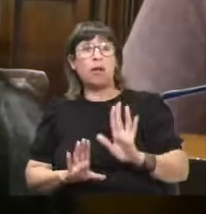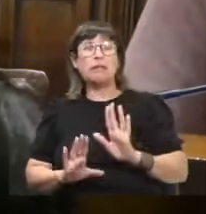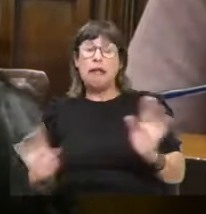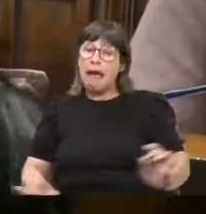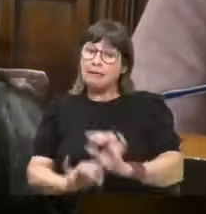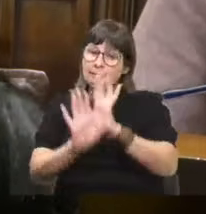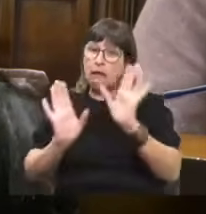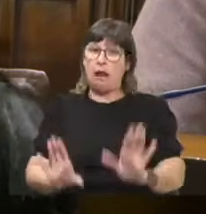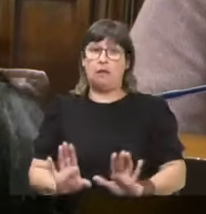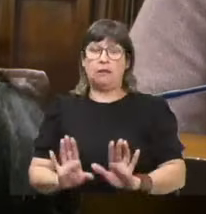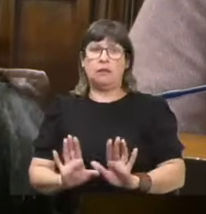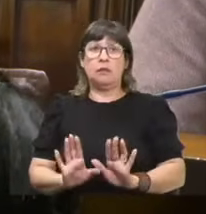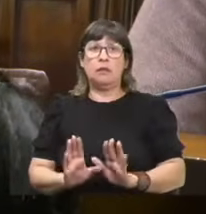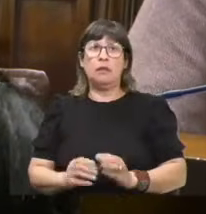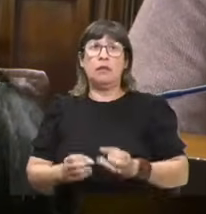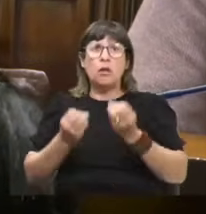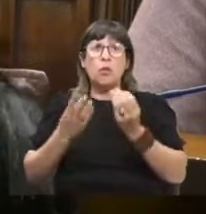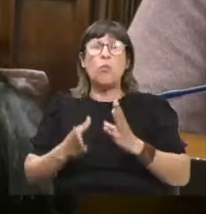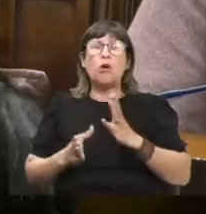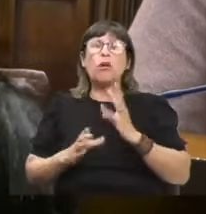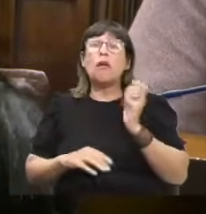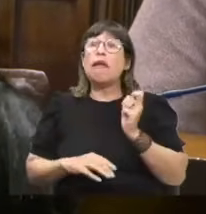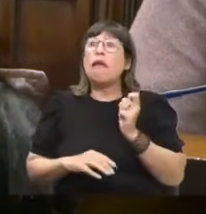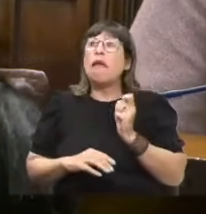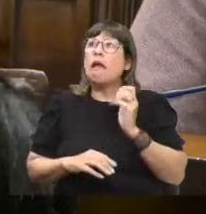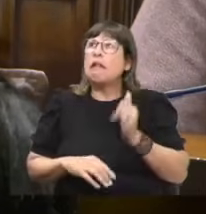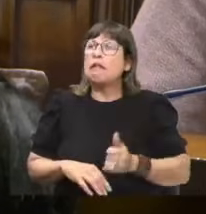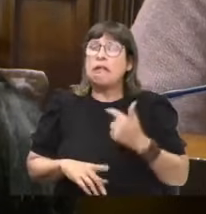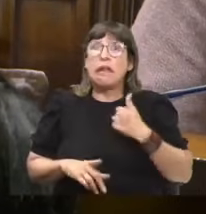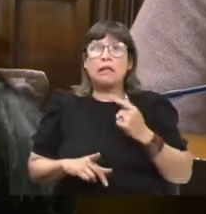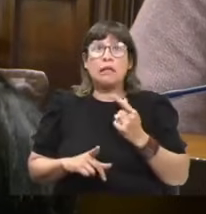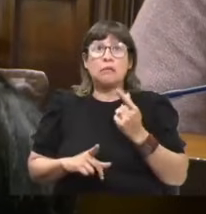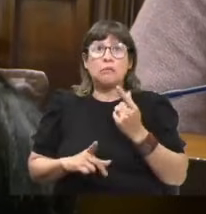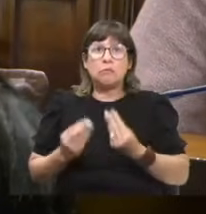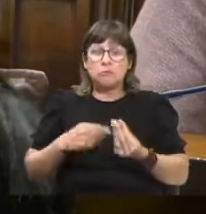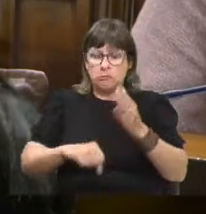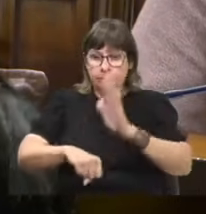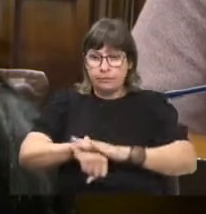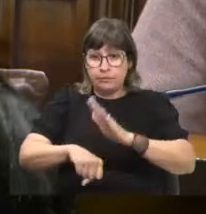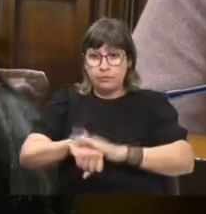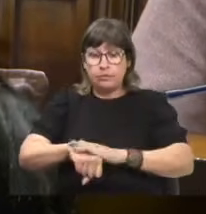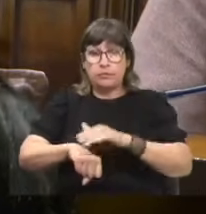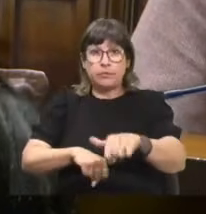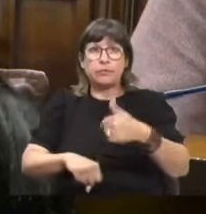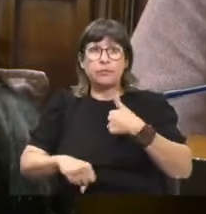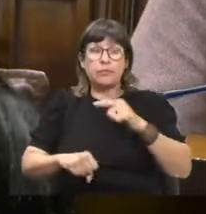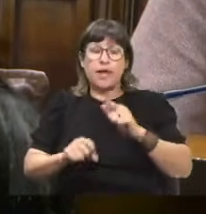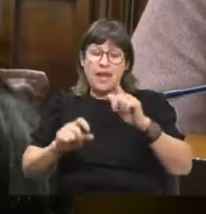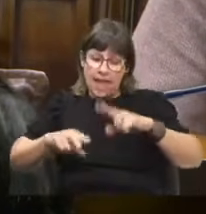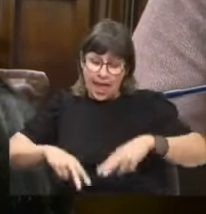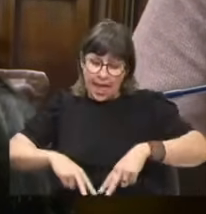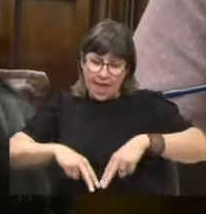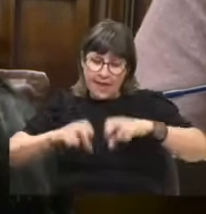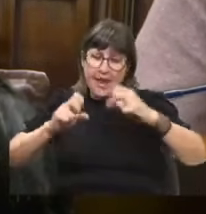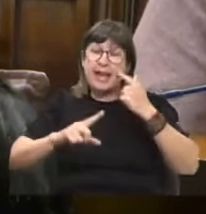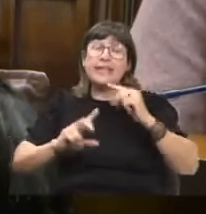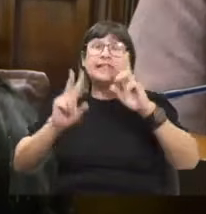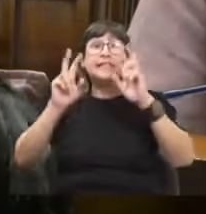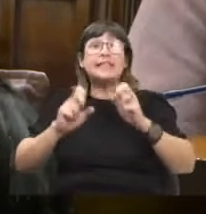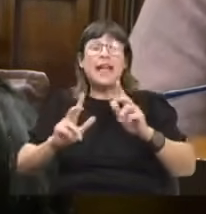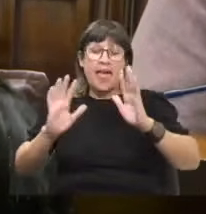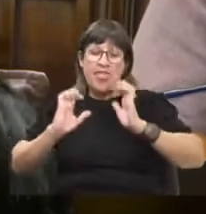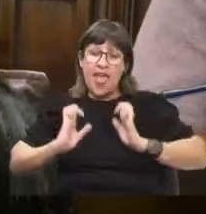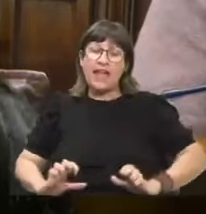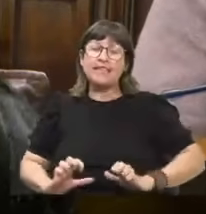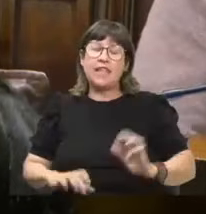clara, porque es quien tiene a su cargo justamente el análisis de los temas de la ética